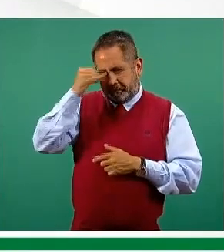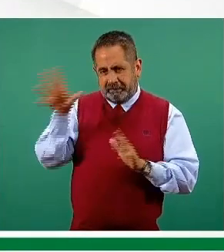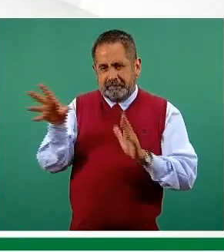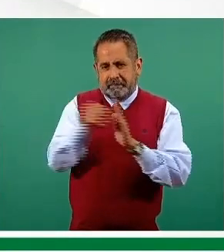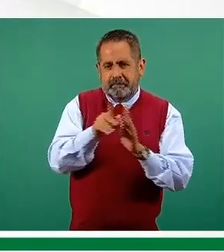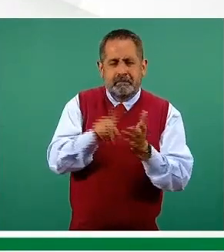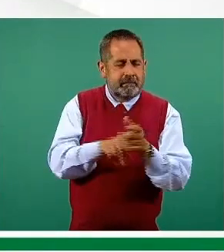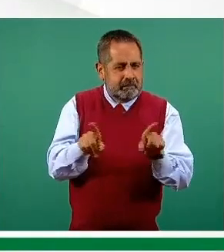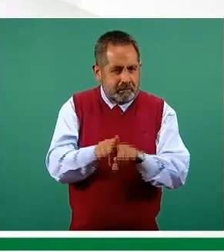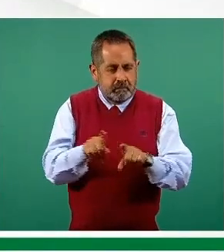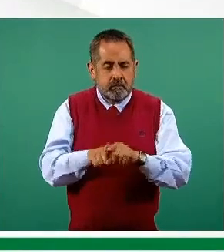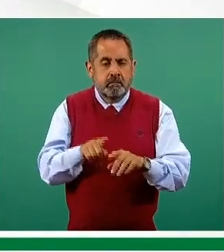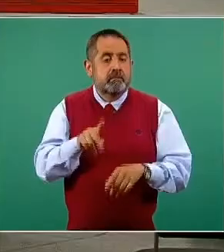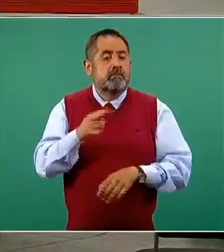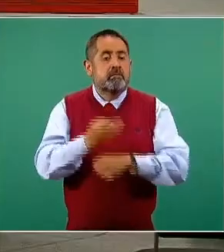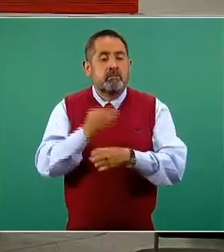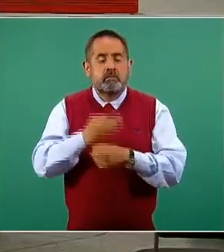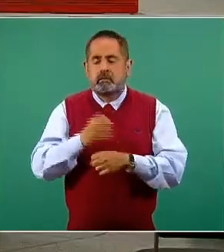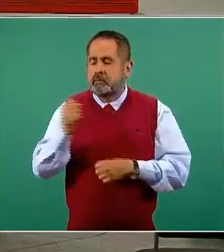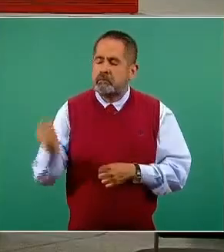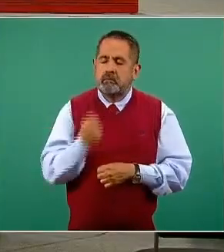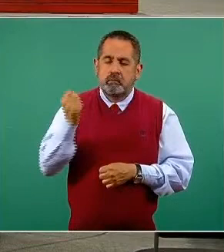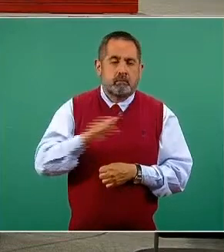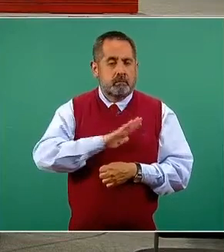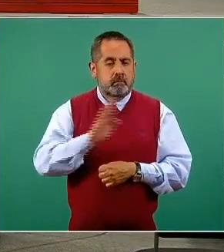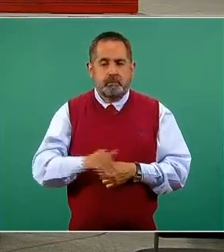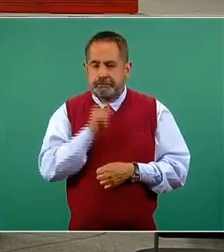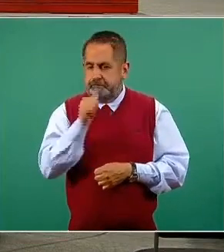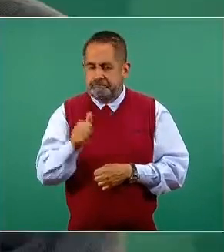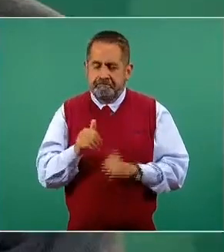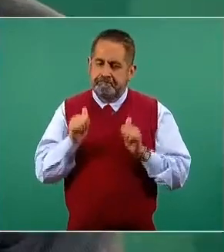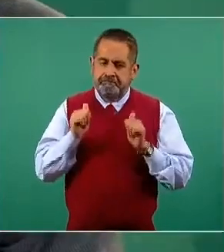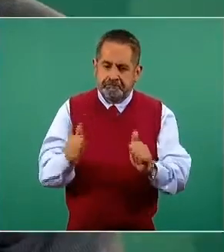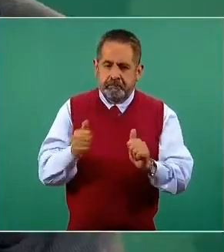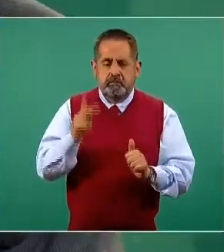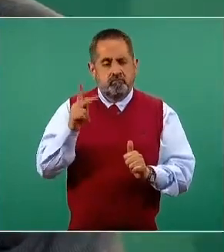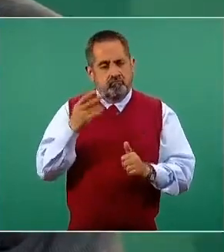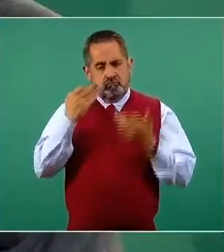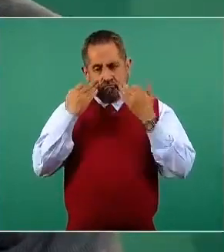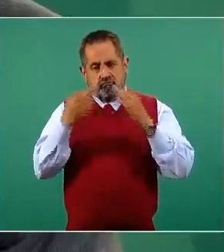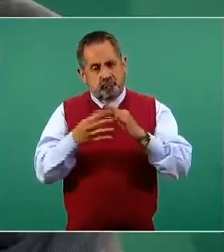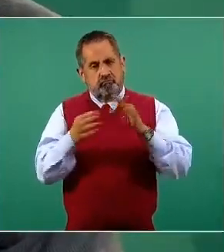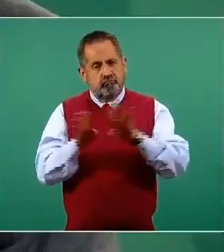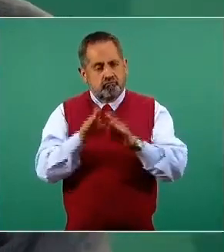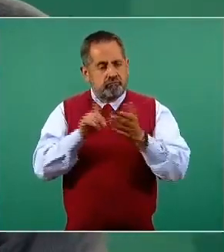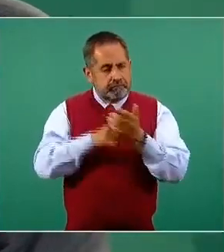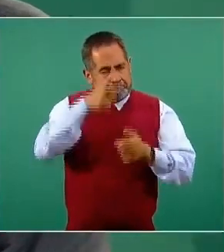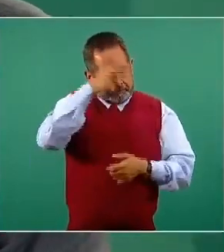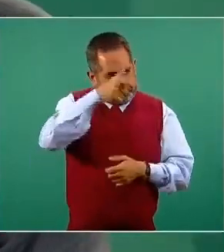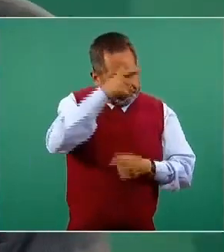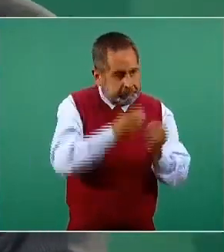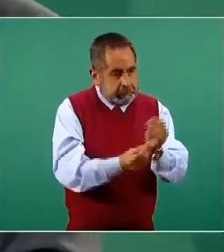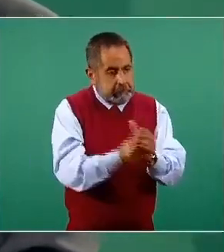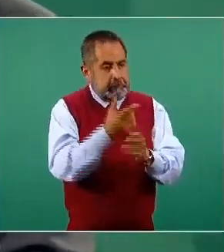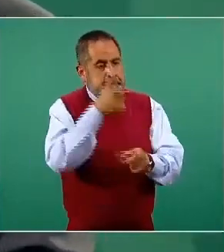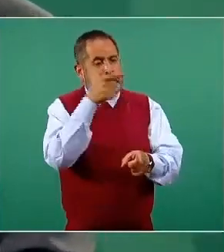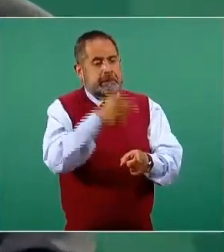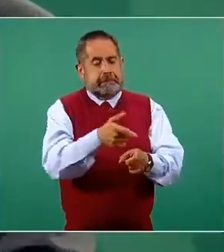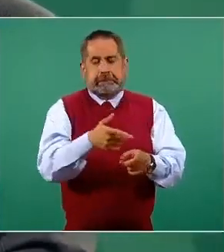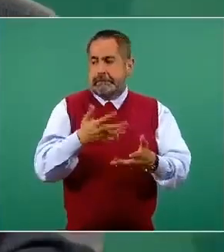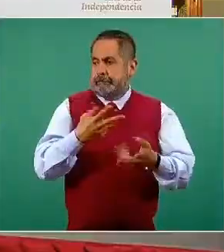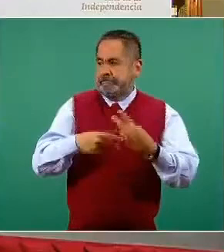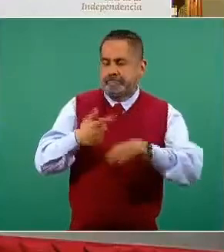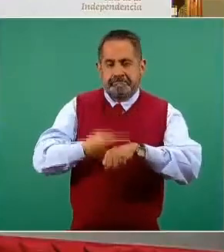personas. Afortunadamente no ha habido ninguna defunción, pero sí pudimos constatar a través de este estudio de brote pues las implicaciones y los riesgos